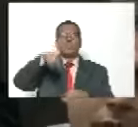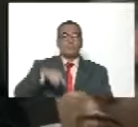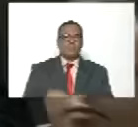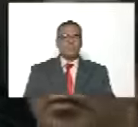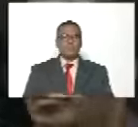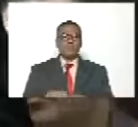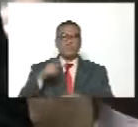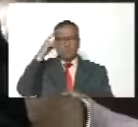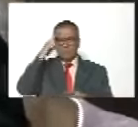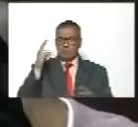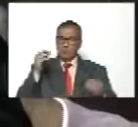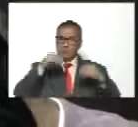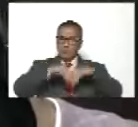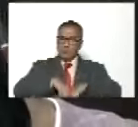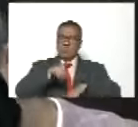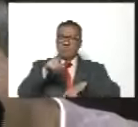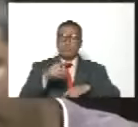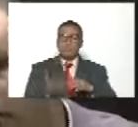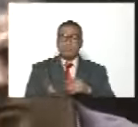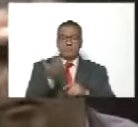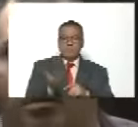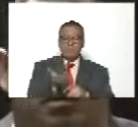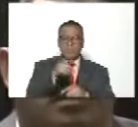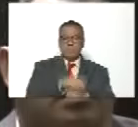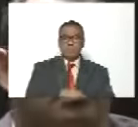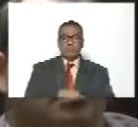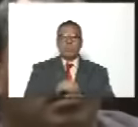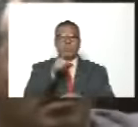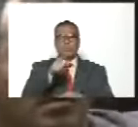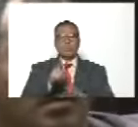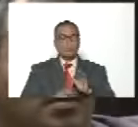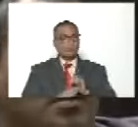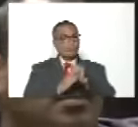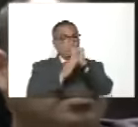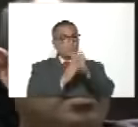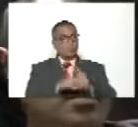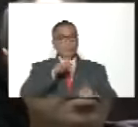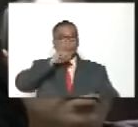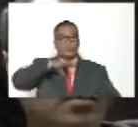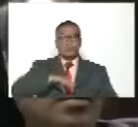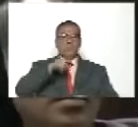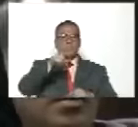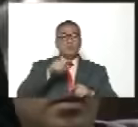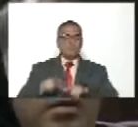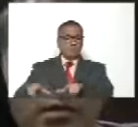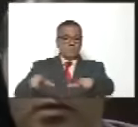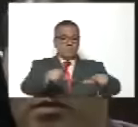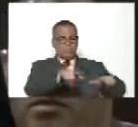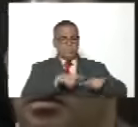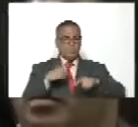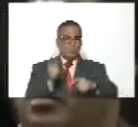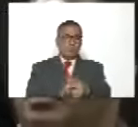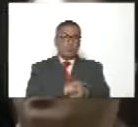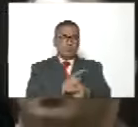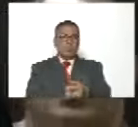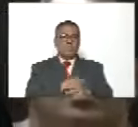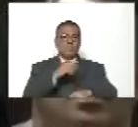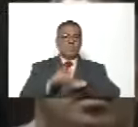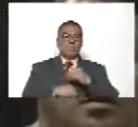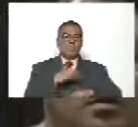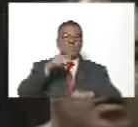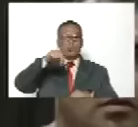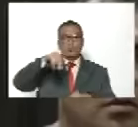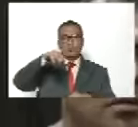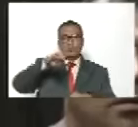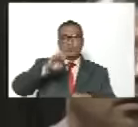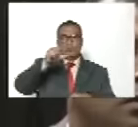que coincidimos en lo fundamental con ese líder histórico de esa tierra hermana como es